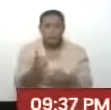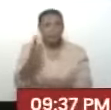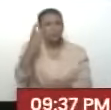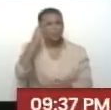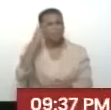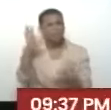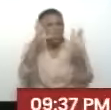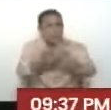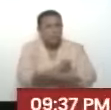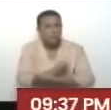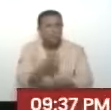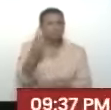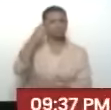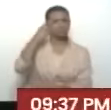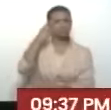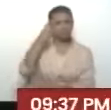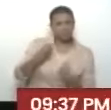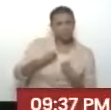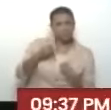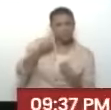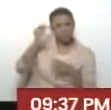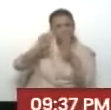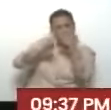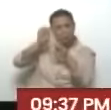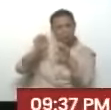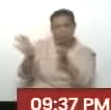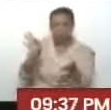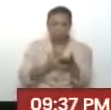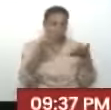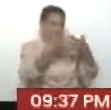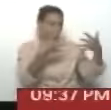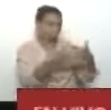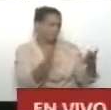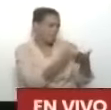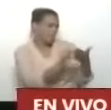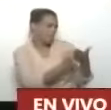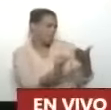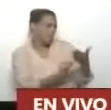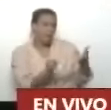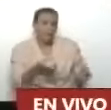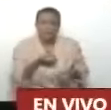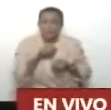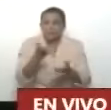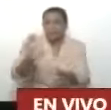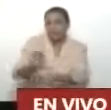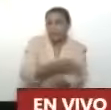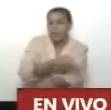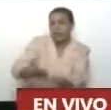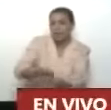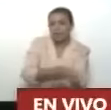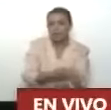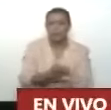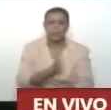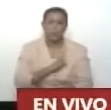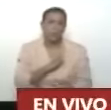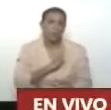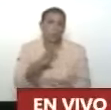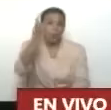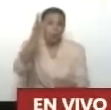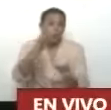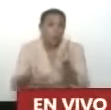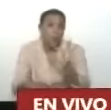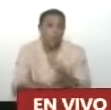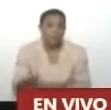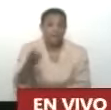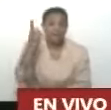vamos a escribir algo sobre lo que estamos viviendo, lo que se está sintiendo. Y de allí, y bueno, salió este canto victorioso. Y así pude hacer esta gaita. Y oportuno, porque me llegó